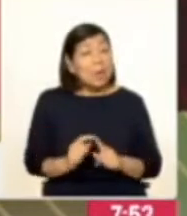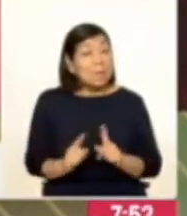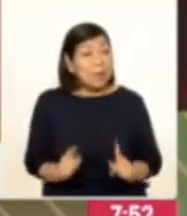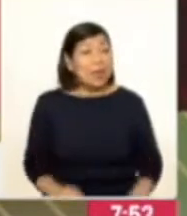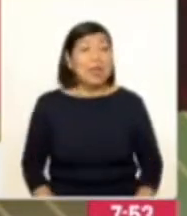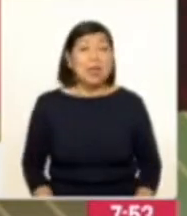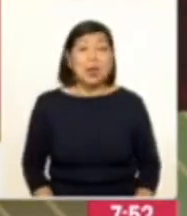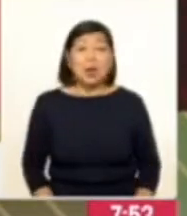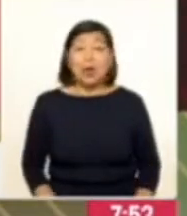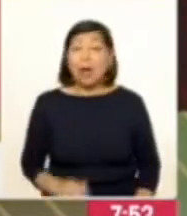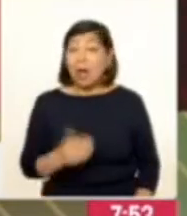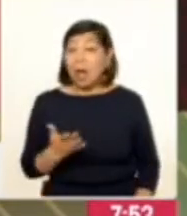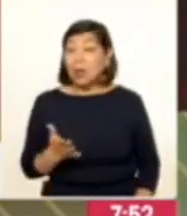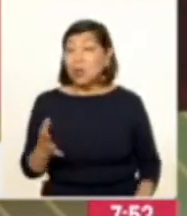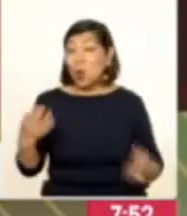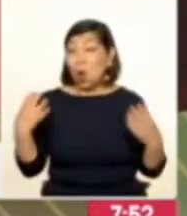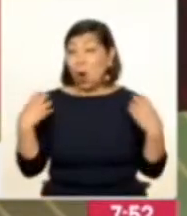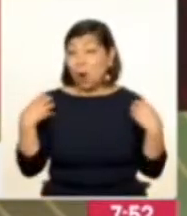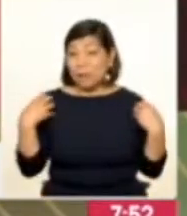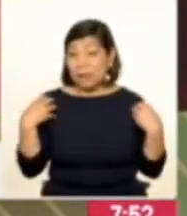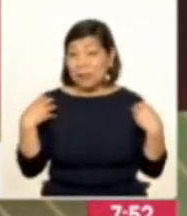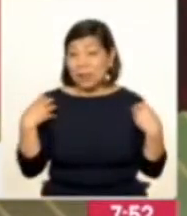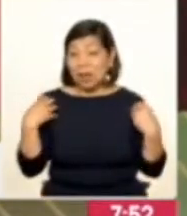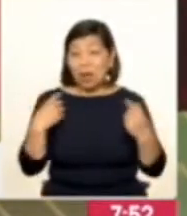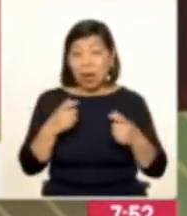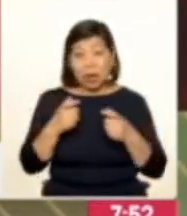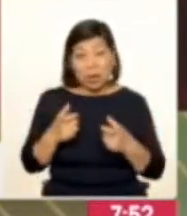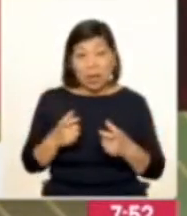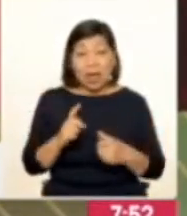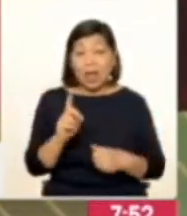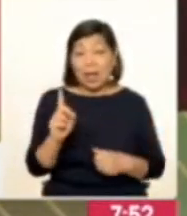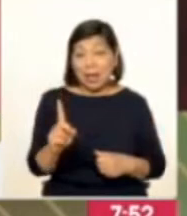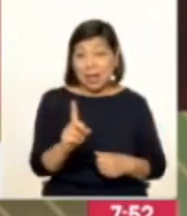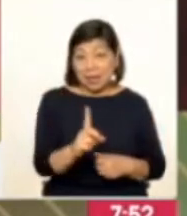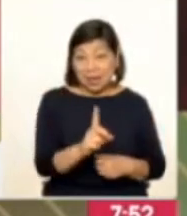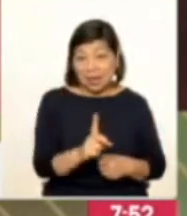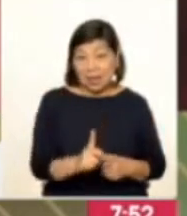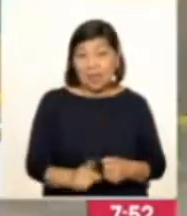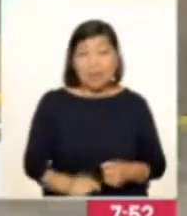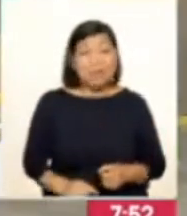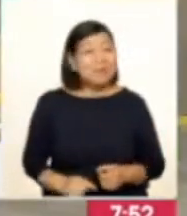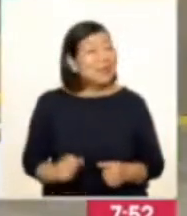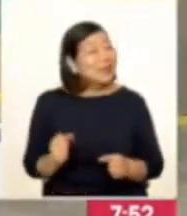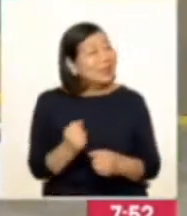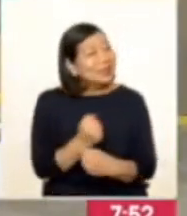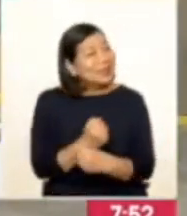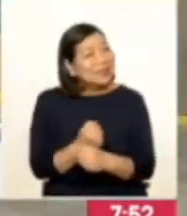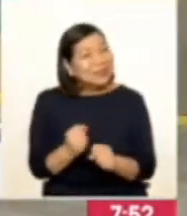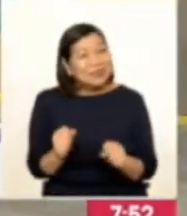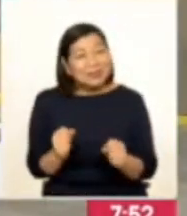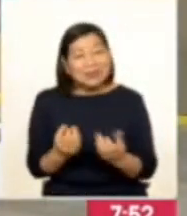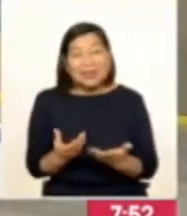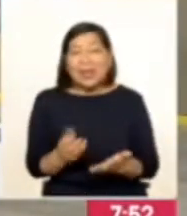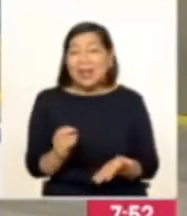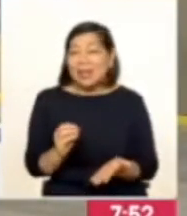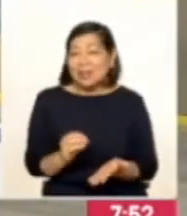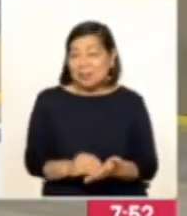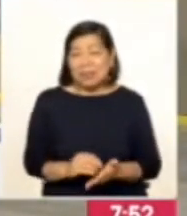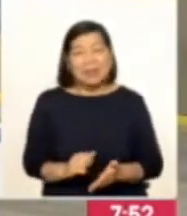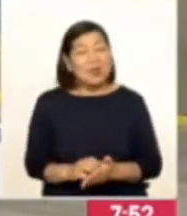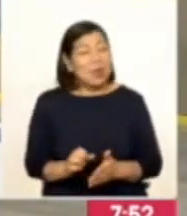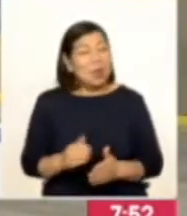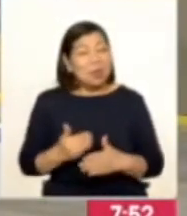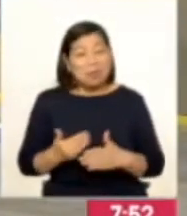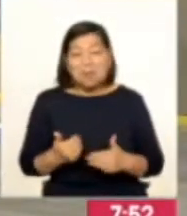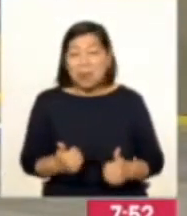el hecho de que haya una oficina de control de la contraloría en cada uno de los distritos es imposible hoy y además yo creo que no